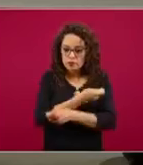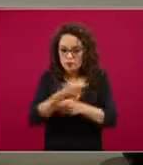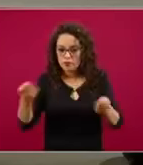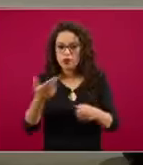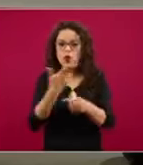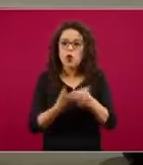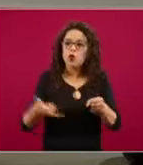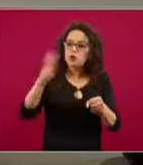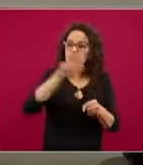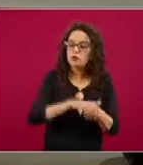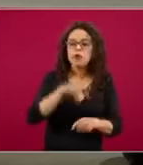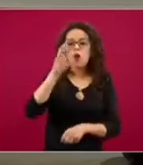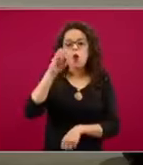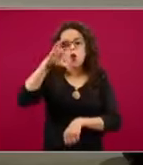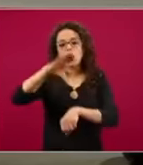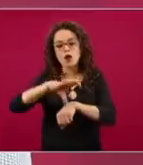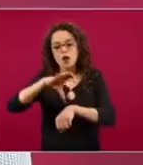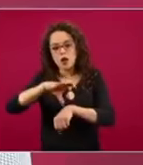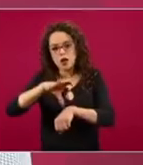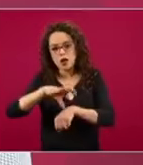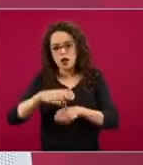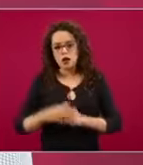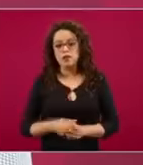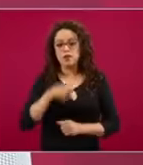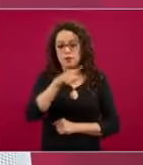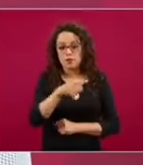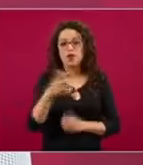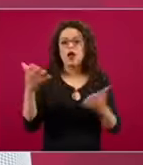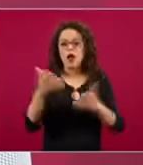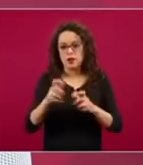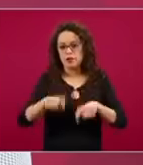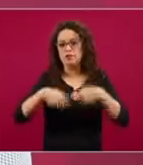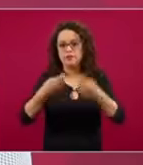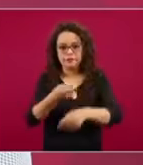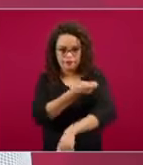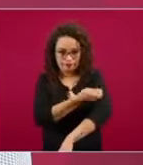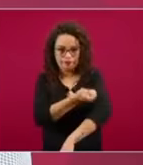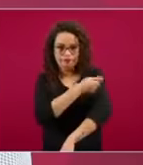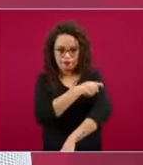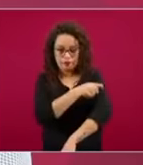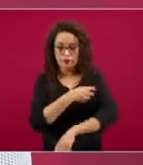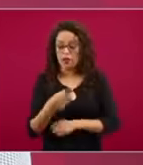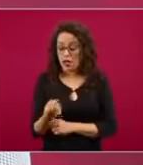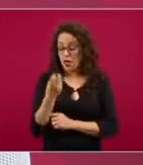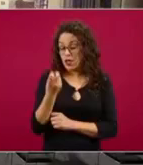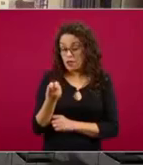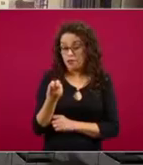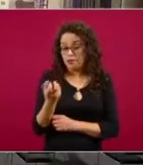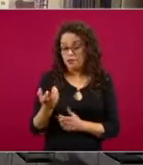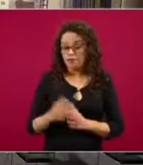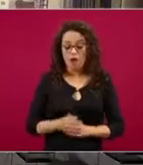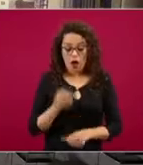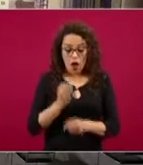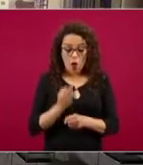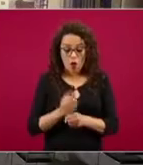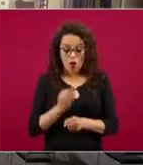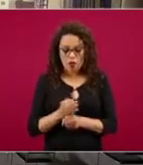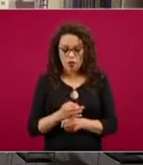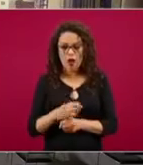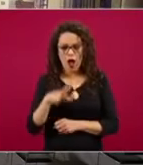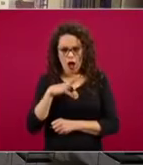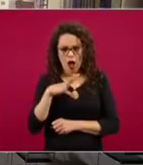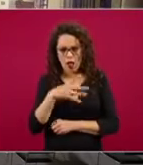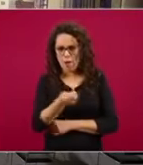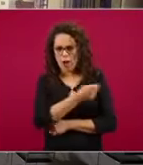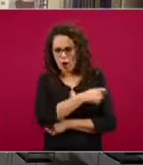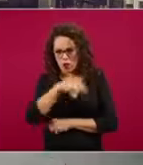un hospital el que la va a aplicar. Y entonces, bueno, las vacunas que actualmente existen en México,